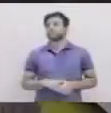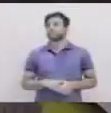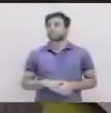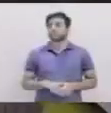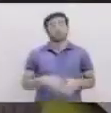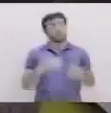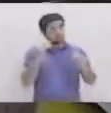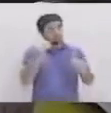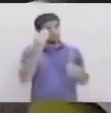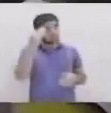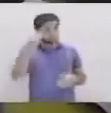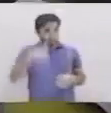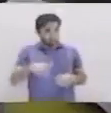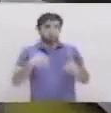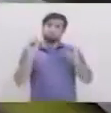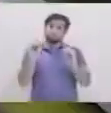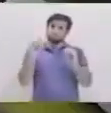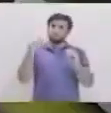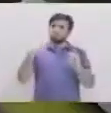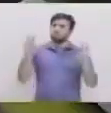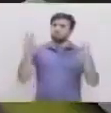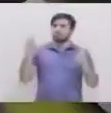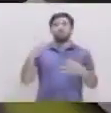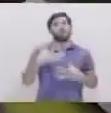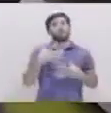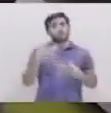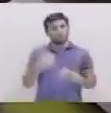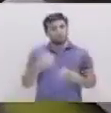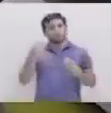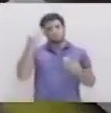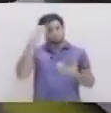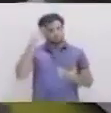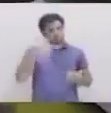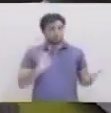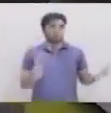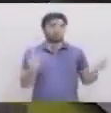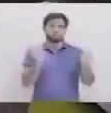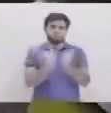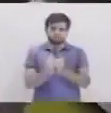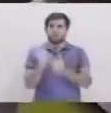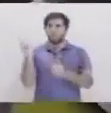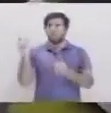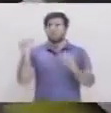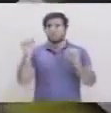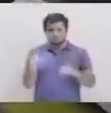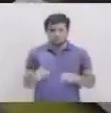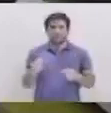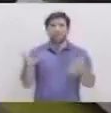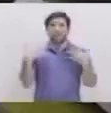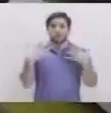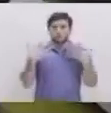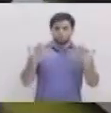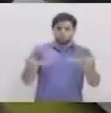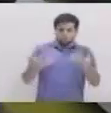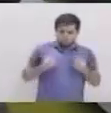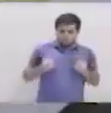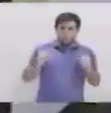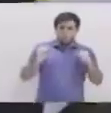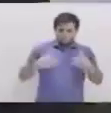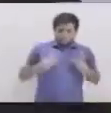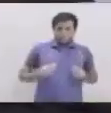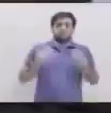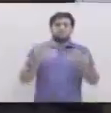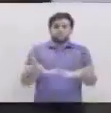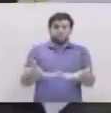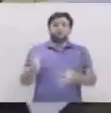tal. Bueno, Michelle, muchas gracias por habernos acompañado el día de hoy y habernos enseñado que el calor se puede absorber, se puede ceder